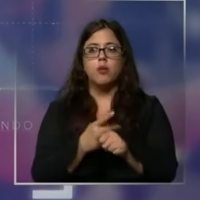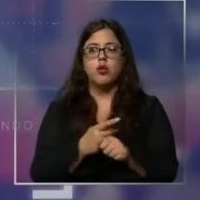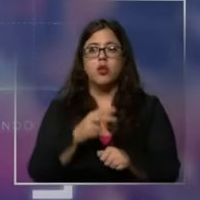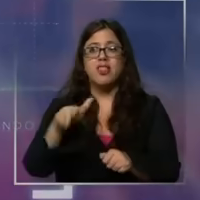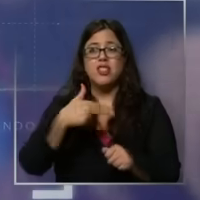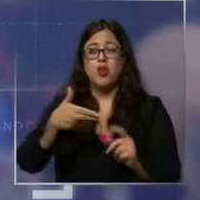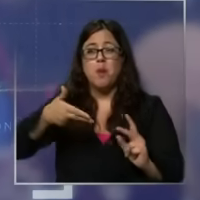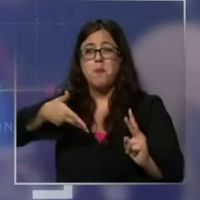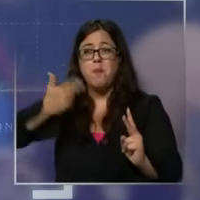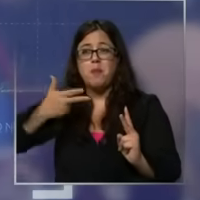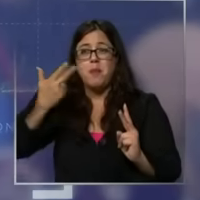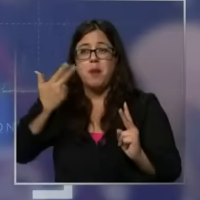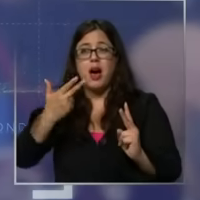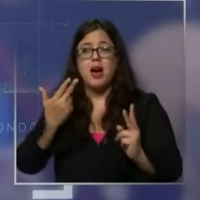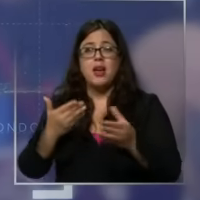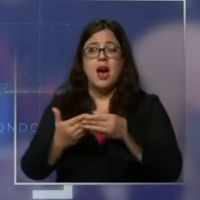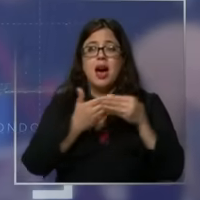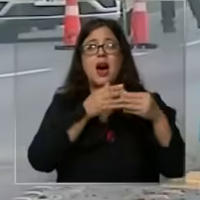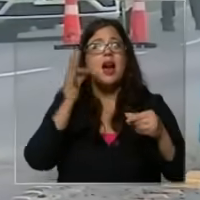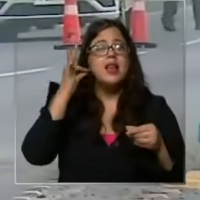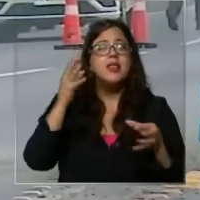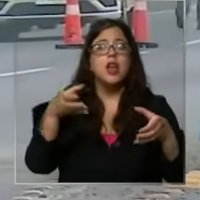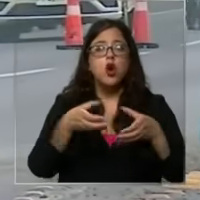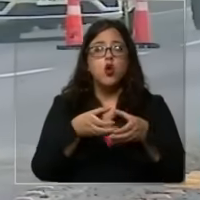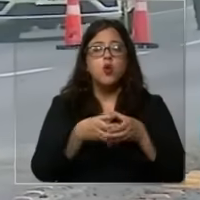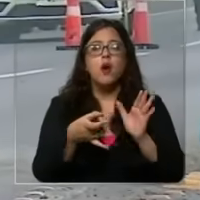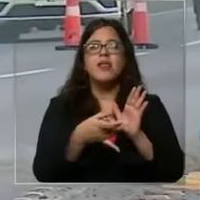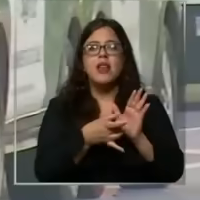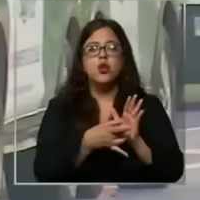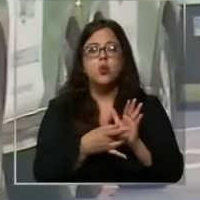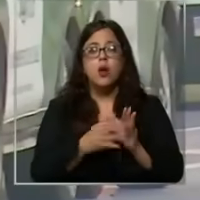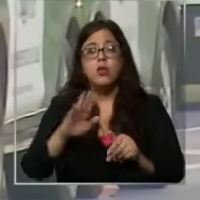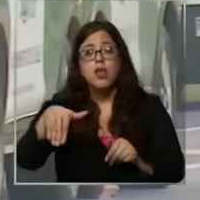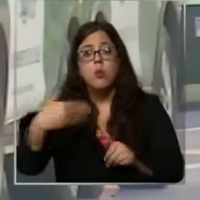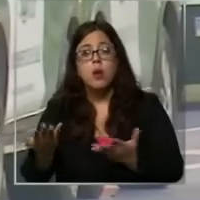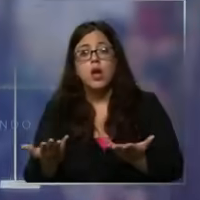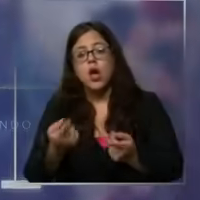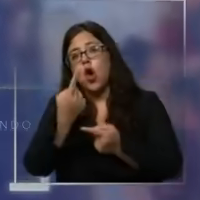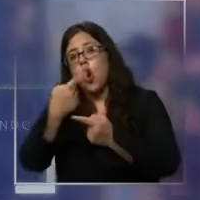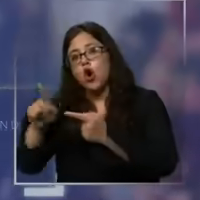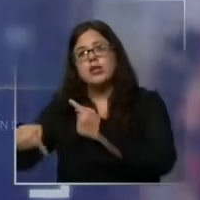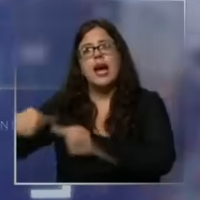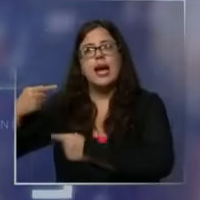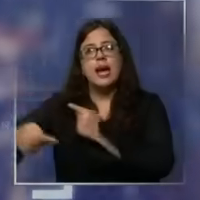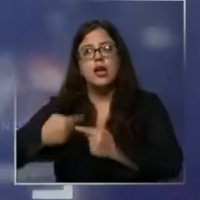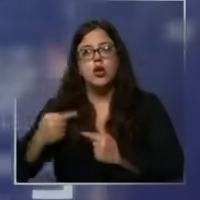18 disparos para asesinar a la líder de una organización criminal. Luego de eso, otra historia.